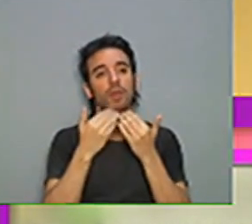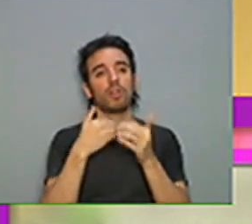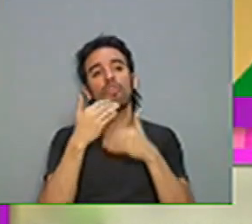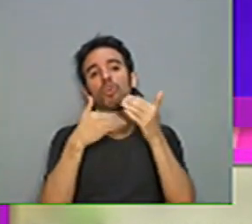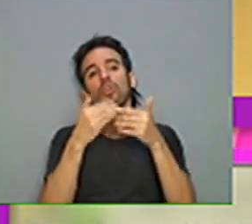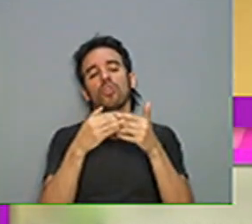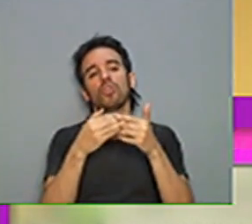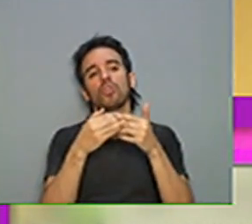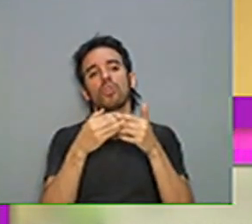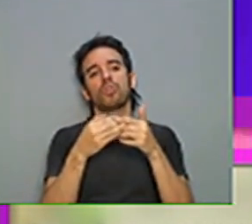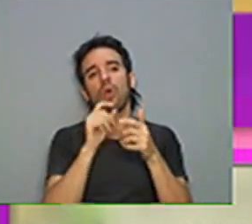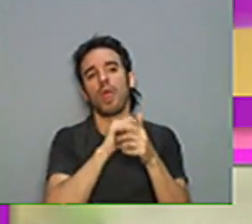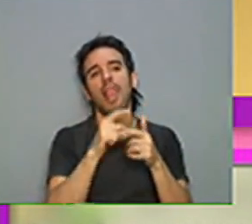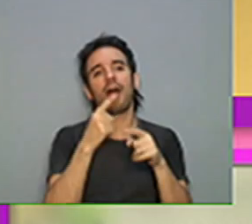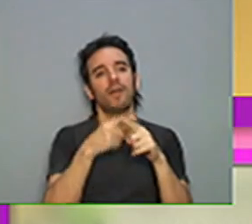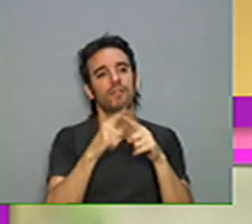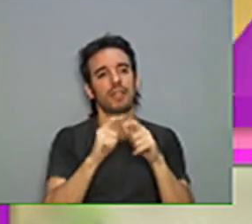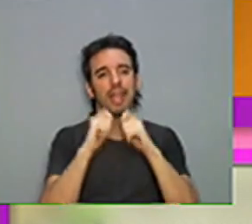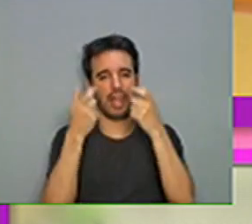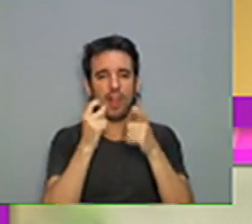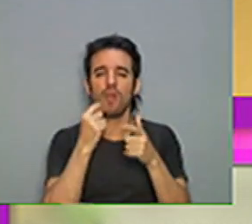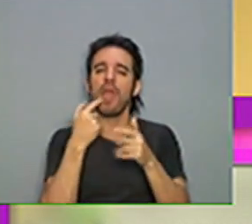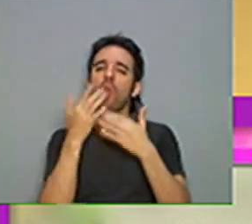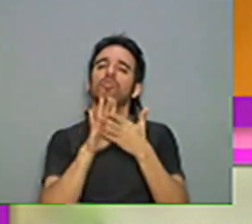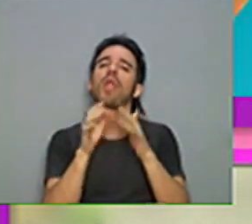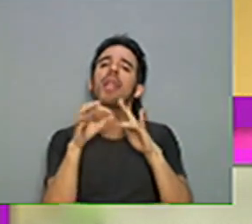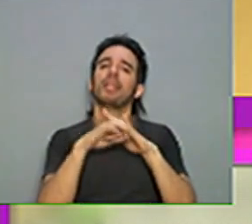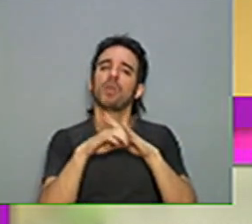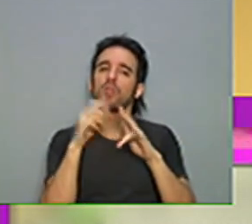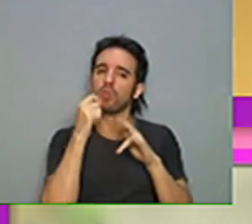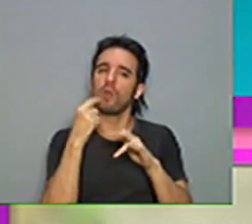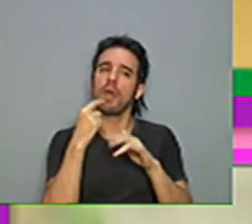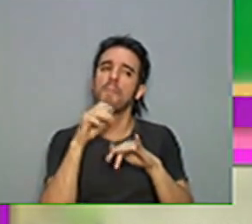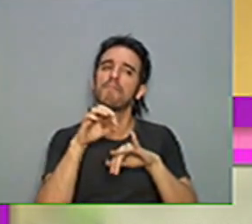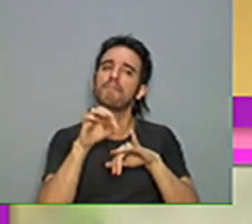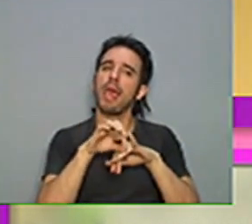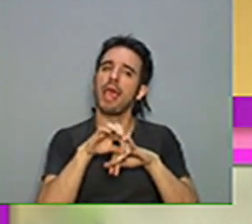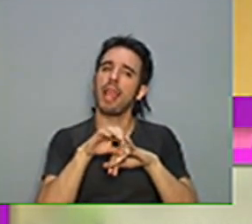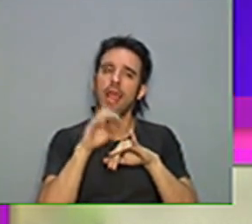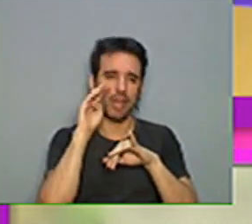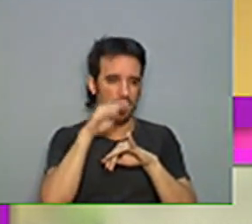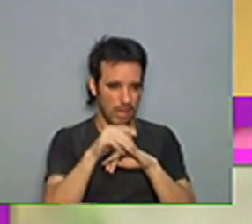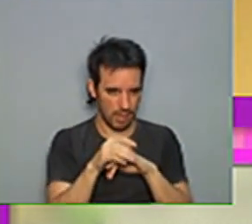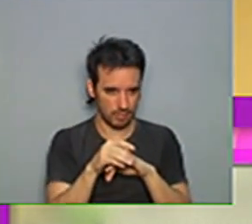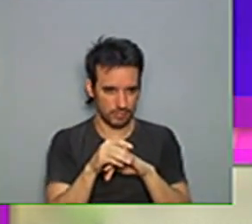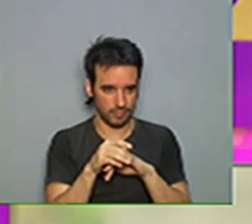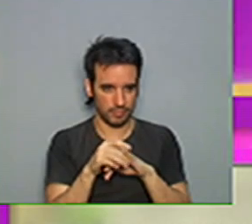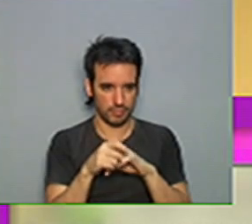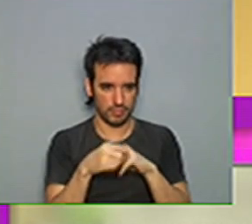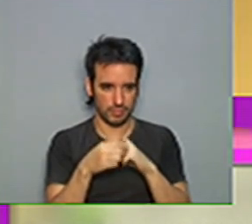había sido de canje. Y habló del famoso anillo, ¿de qué? De la perla negra. No era la novela Andrea del Boca. ¿Qué era? No. Jack